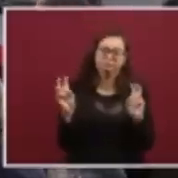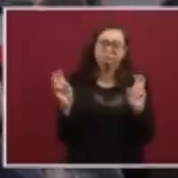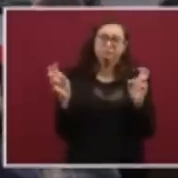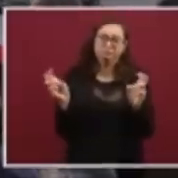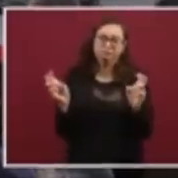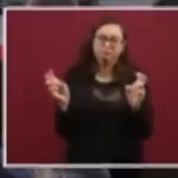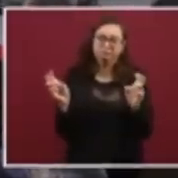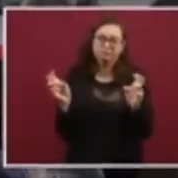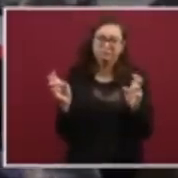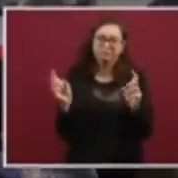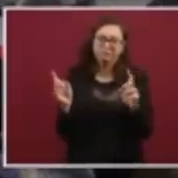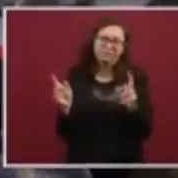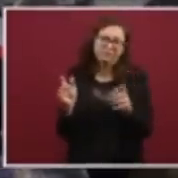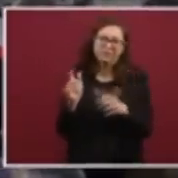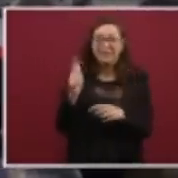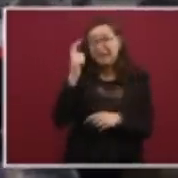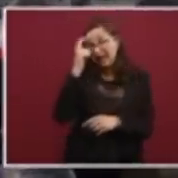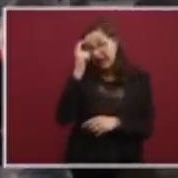quién